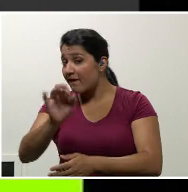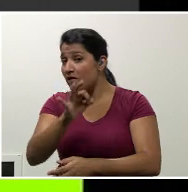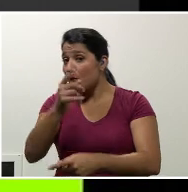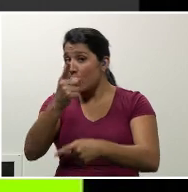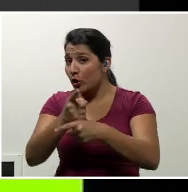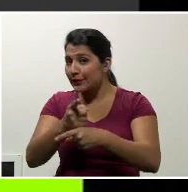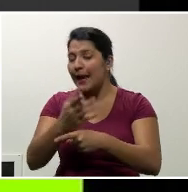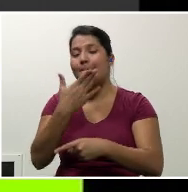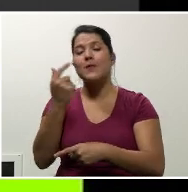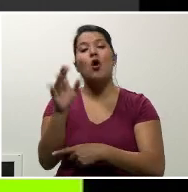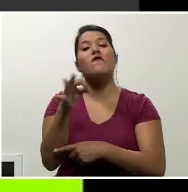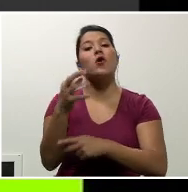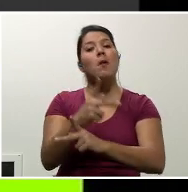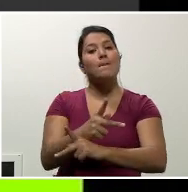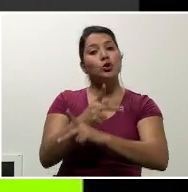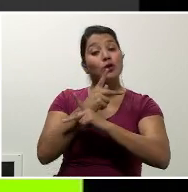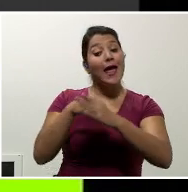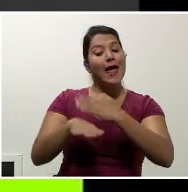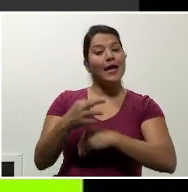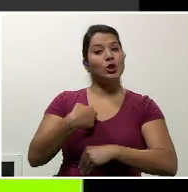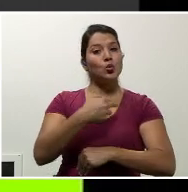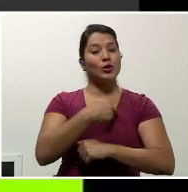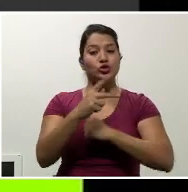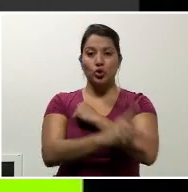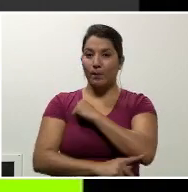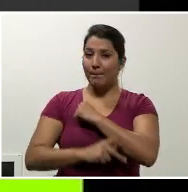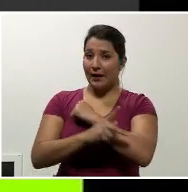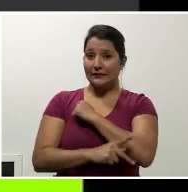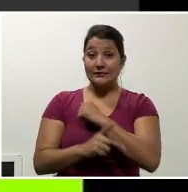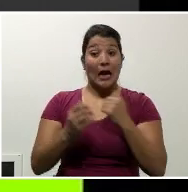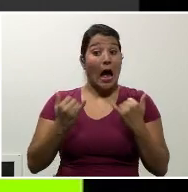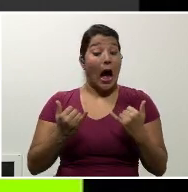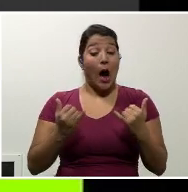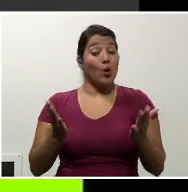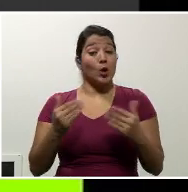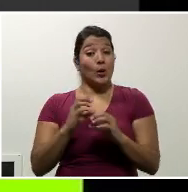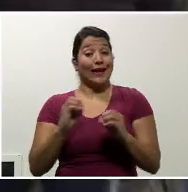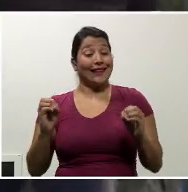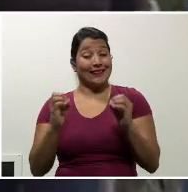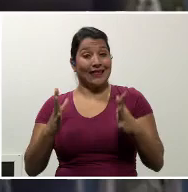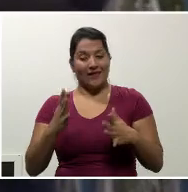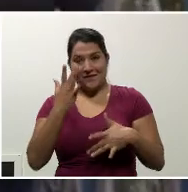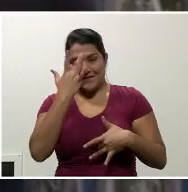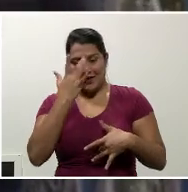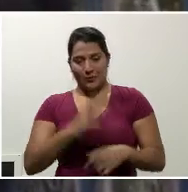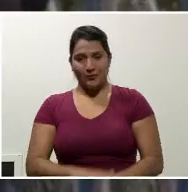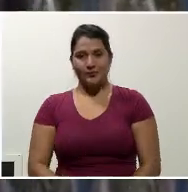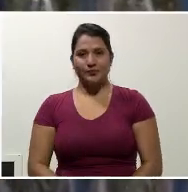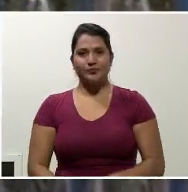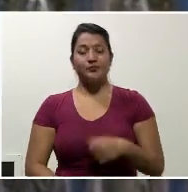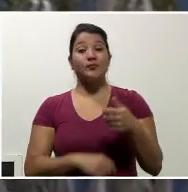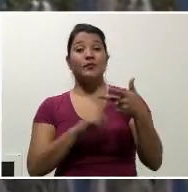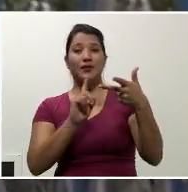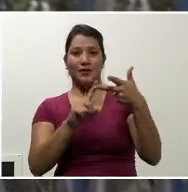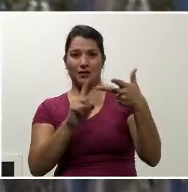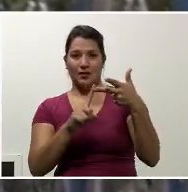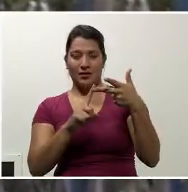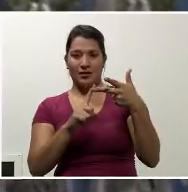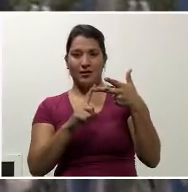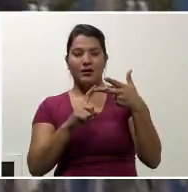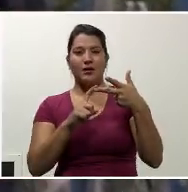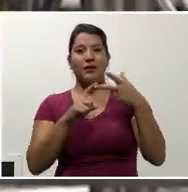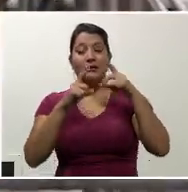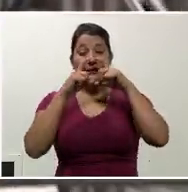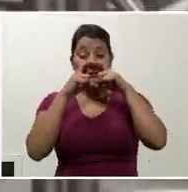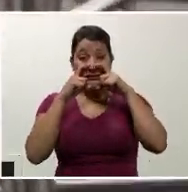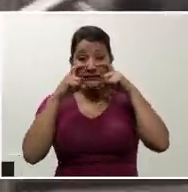de protección en países como el nuestro, donde no se registran casos y menos transmisión. El tapaboca, que es común, protege de los